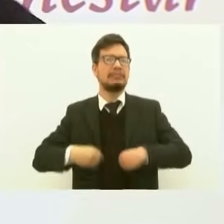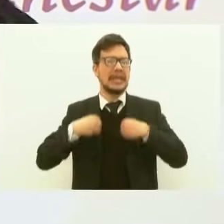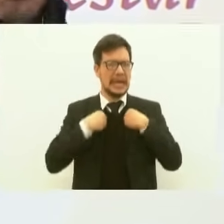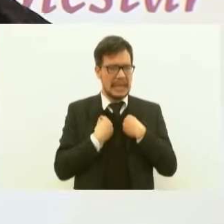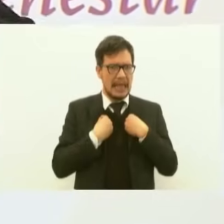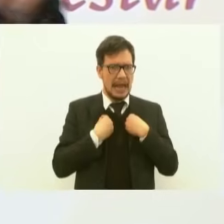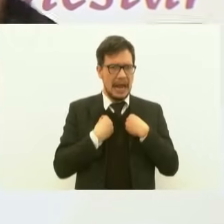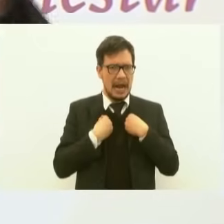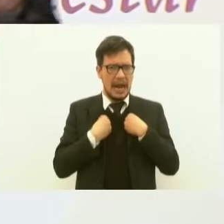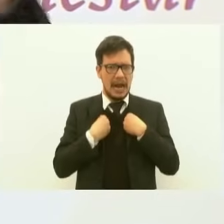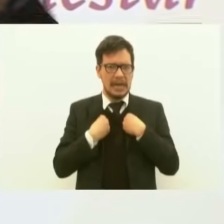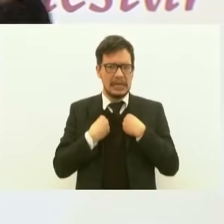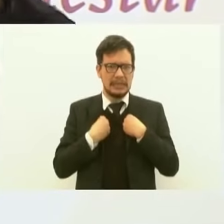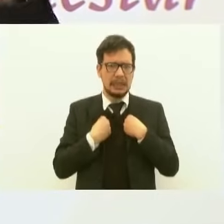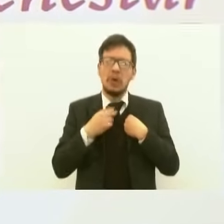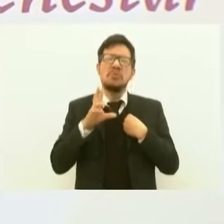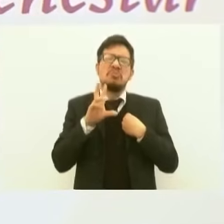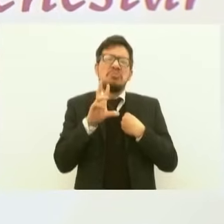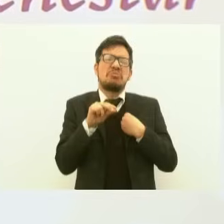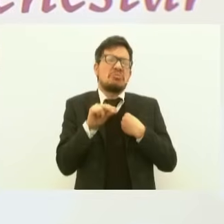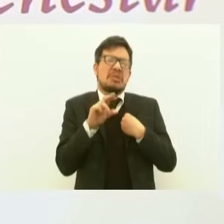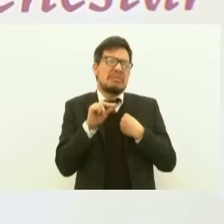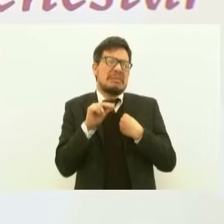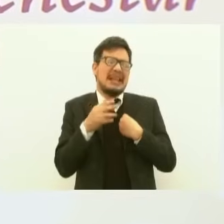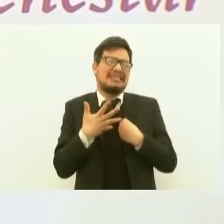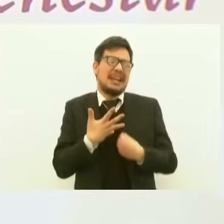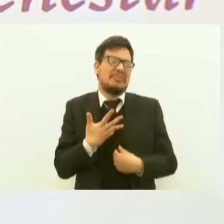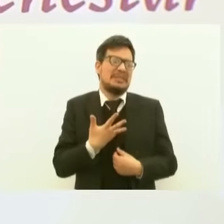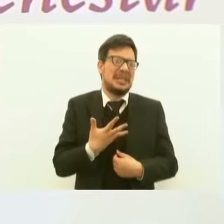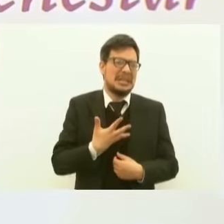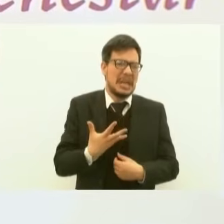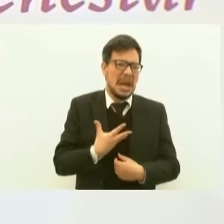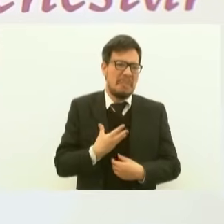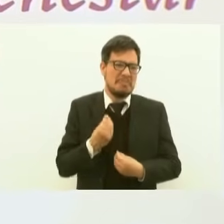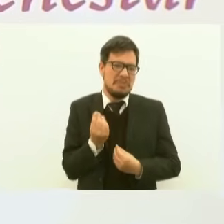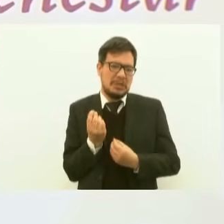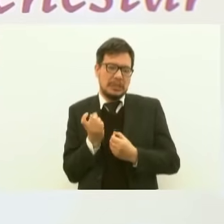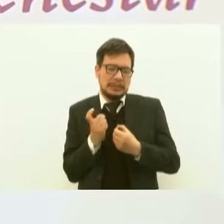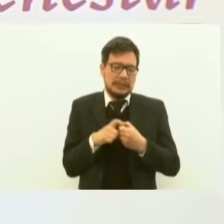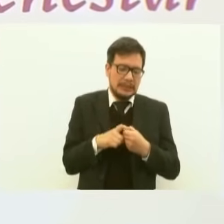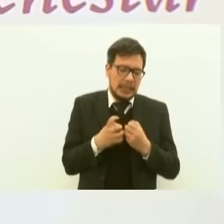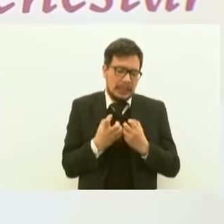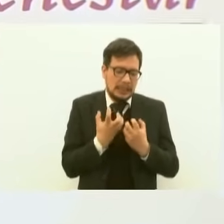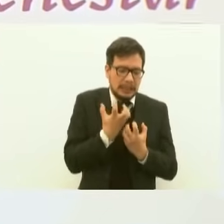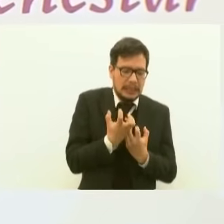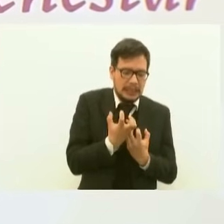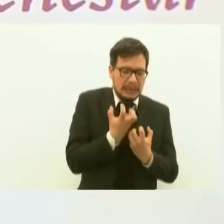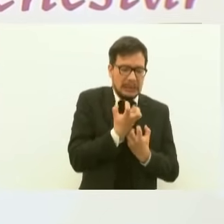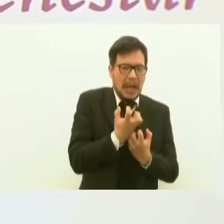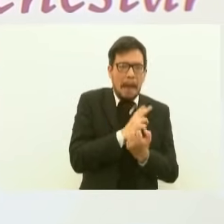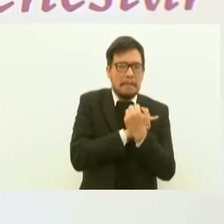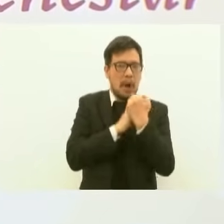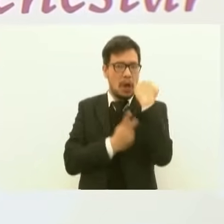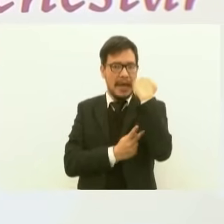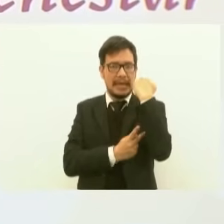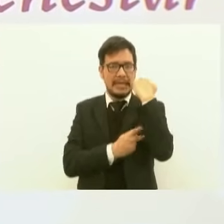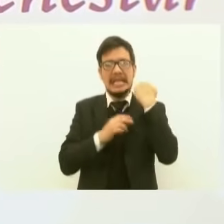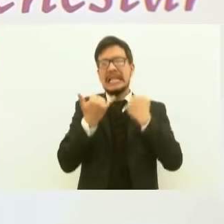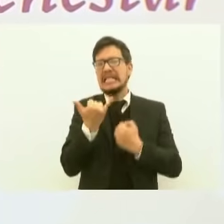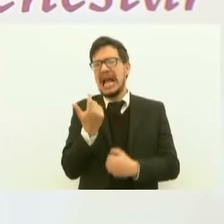el que no hay que tenerle mucho apego ni al poder ni al